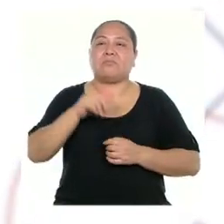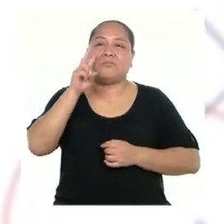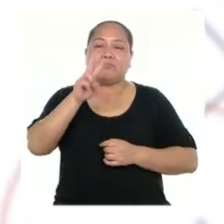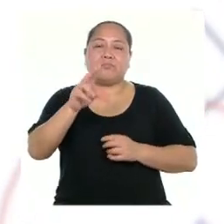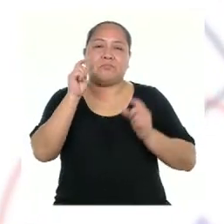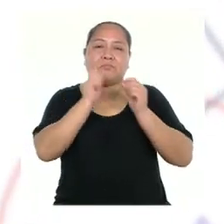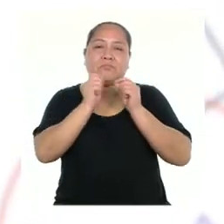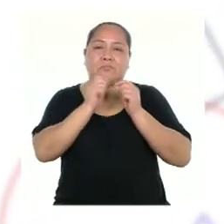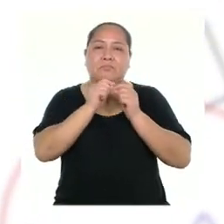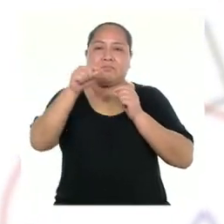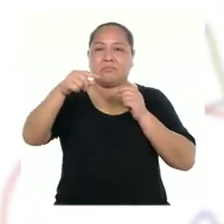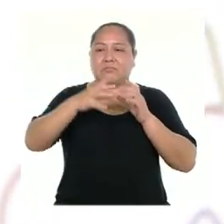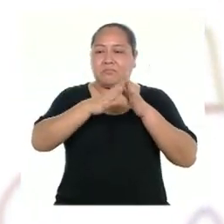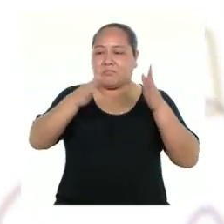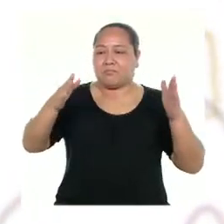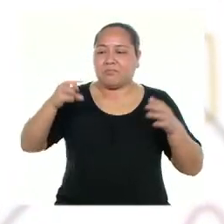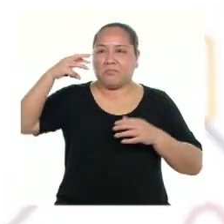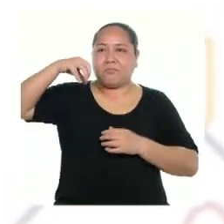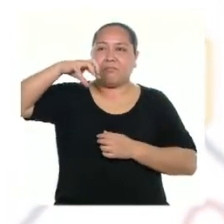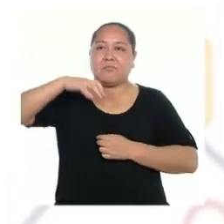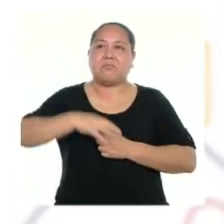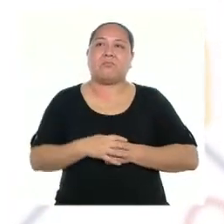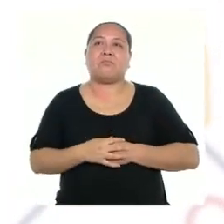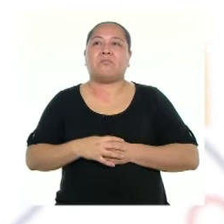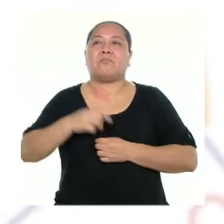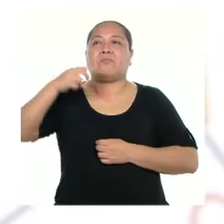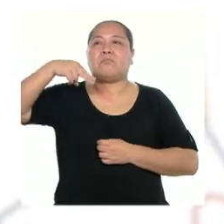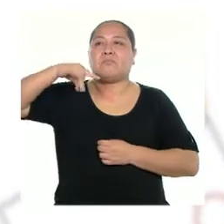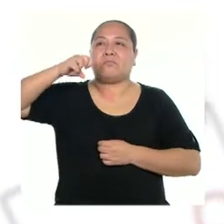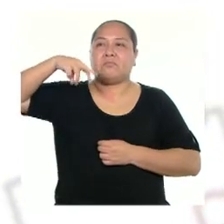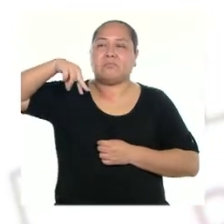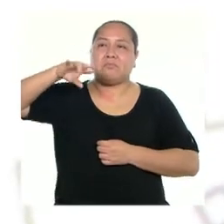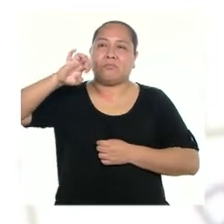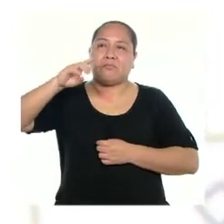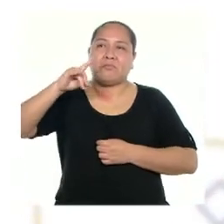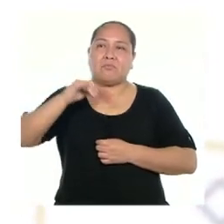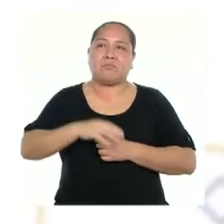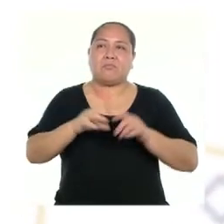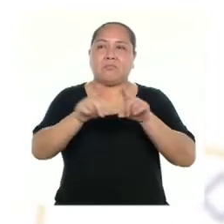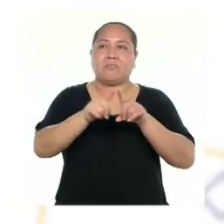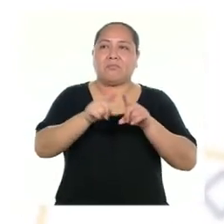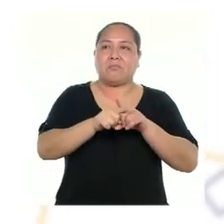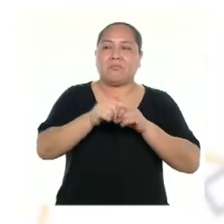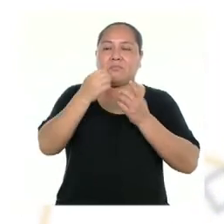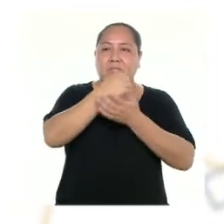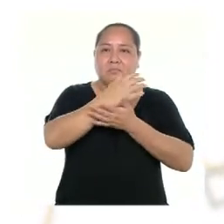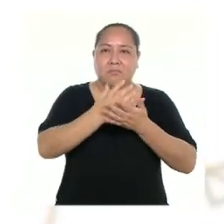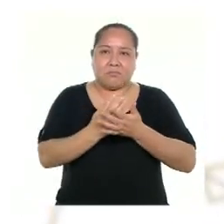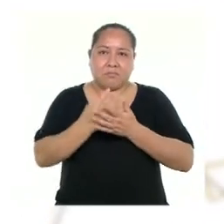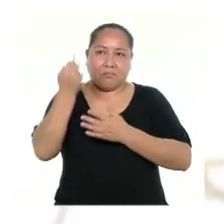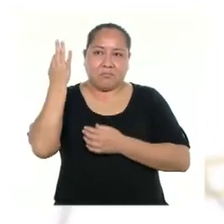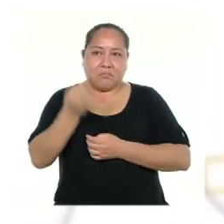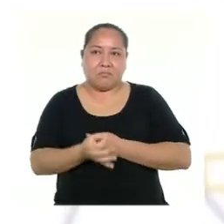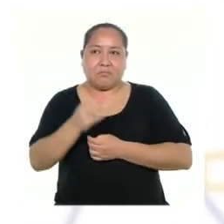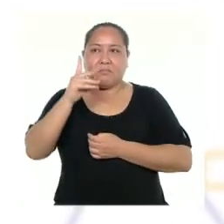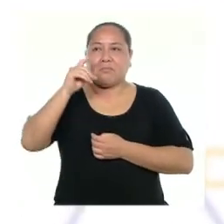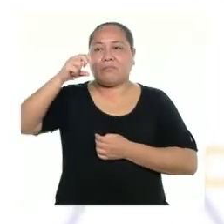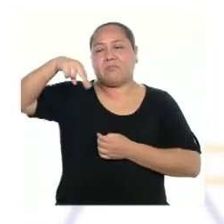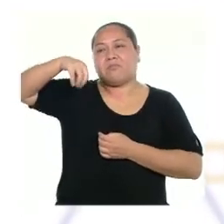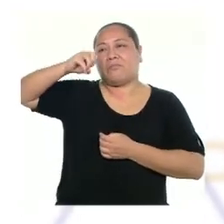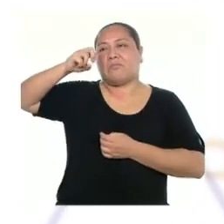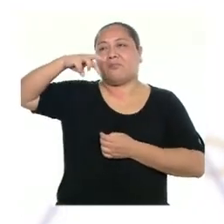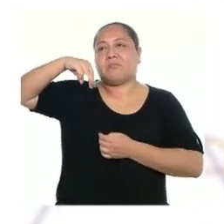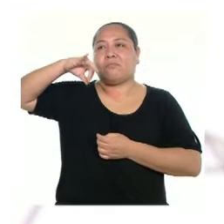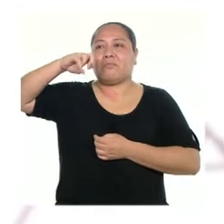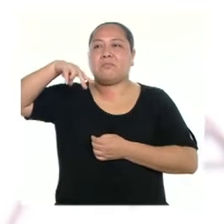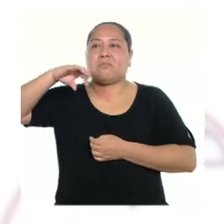dos puntos en el mapa, numerador, y la correspondiente en el terreno real, denominador, de